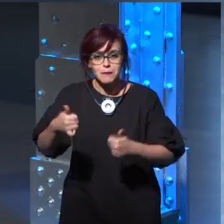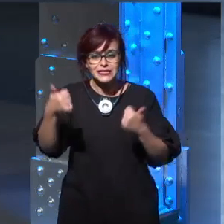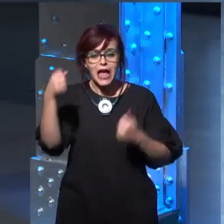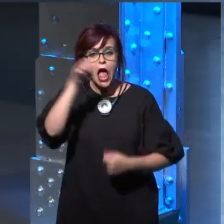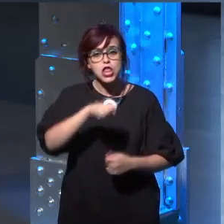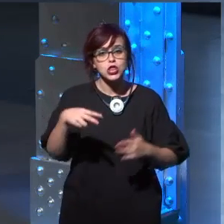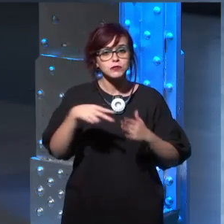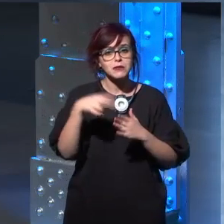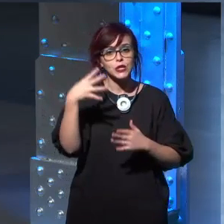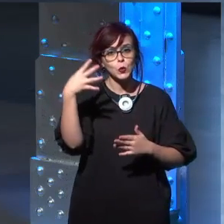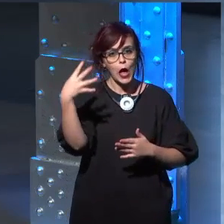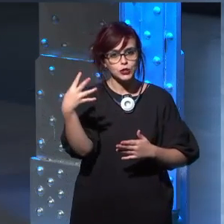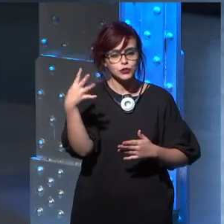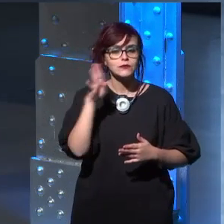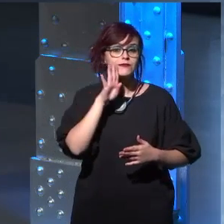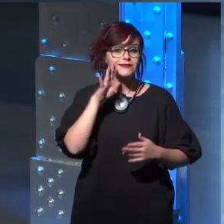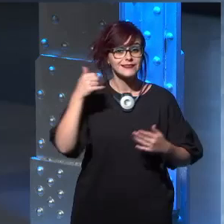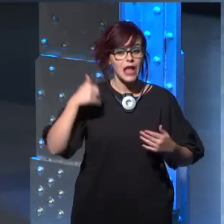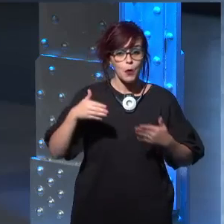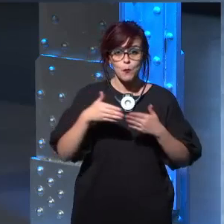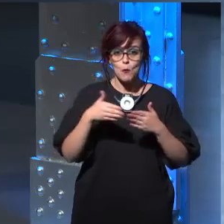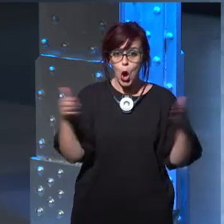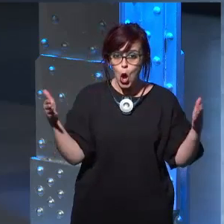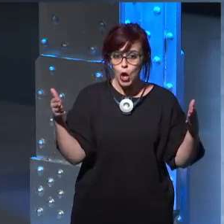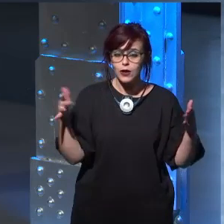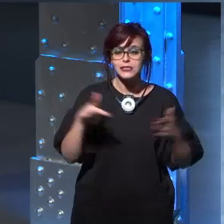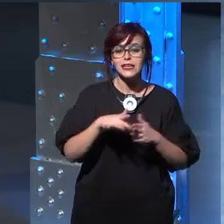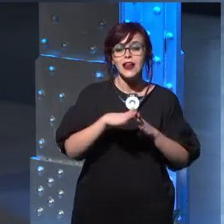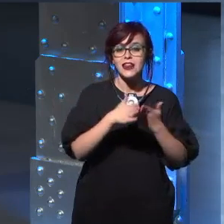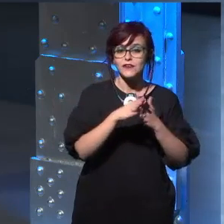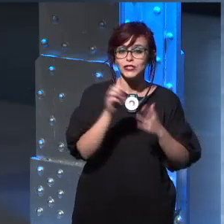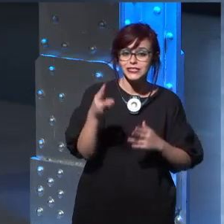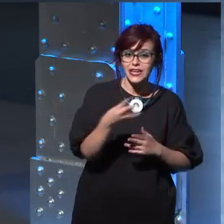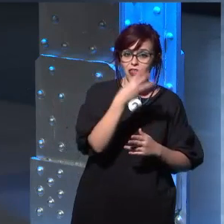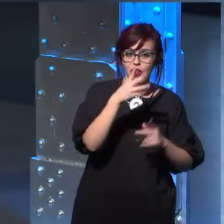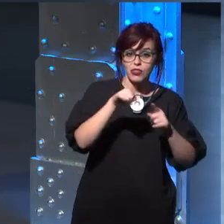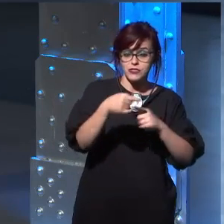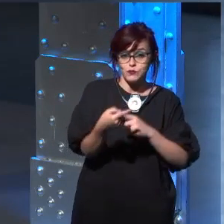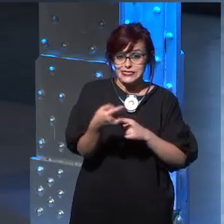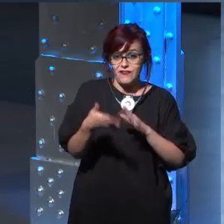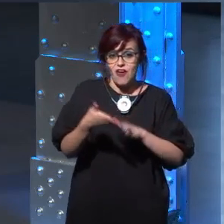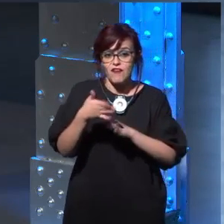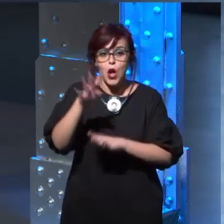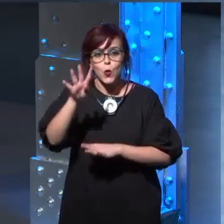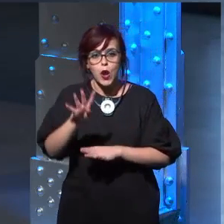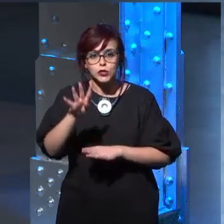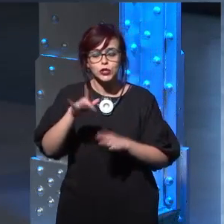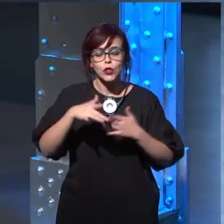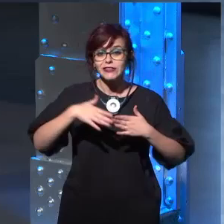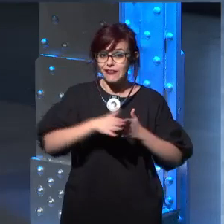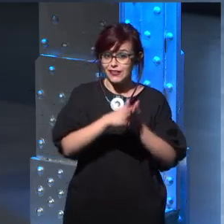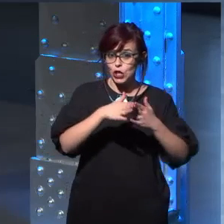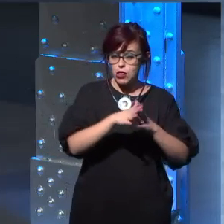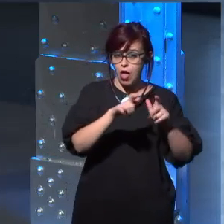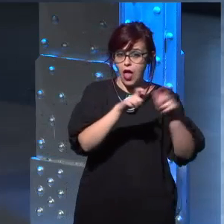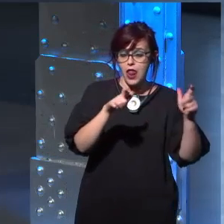en el final de fin, para no más libros, y por el final de 2004, el tercer libro, el